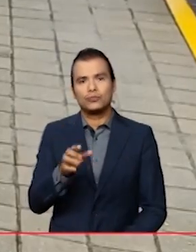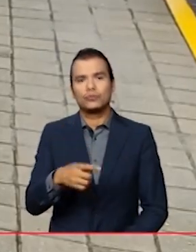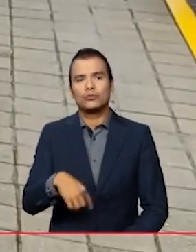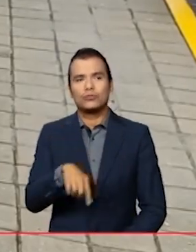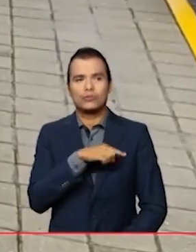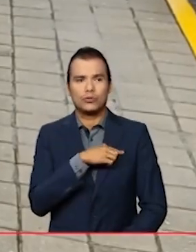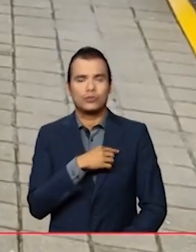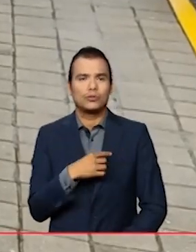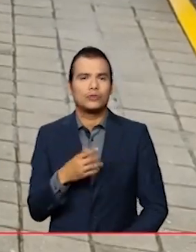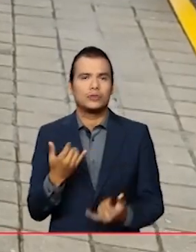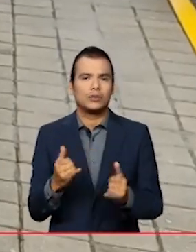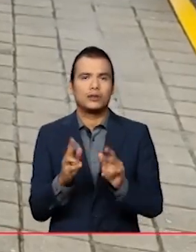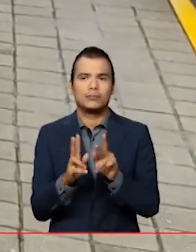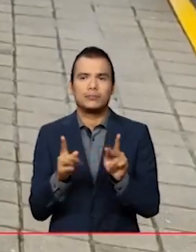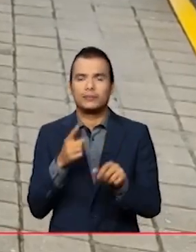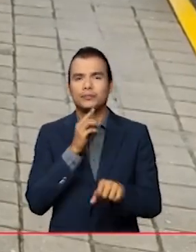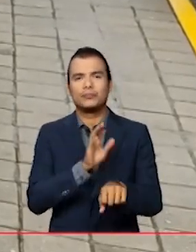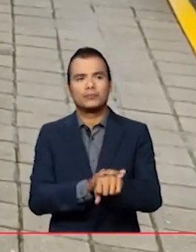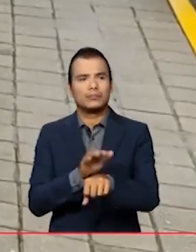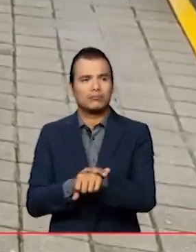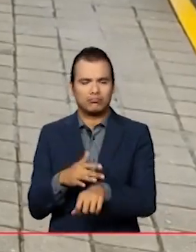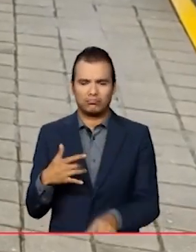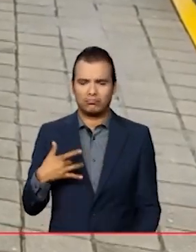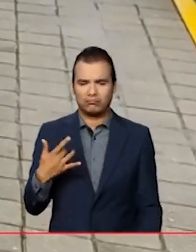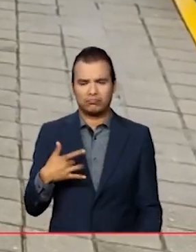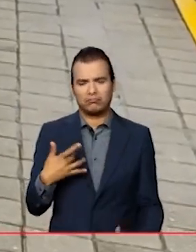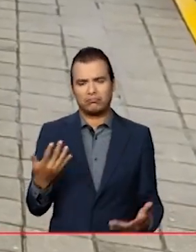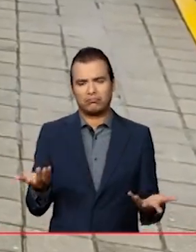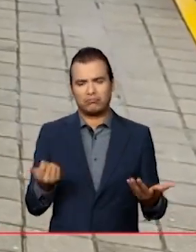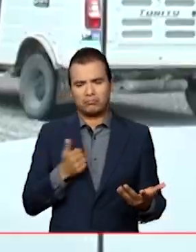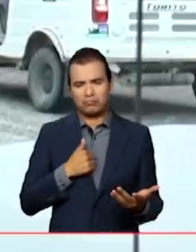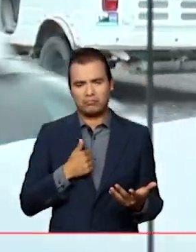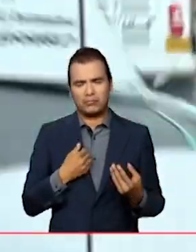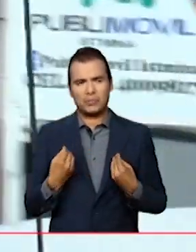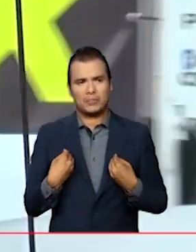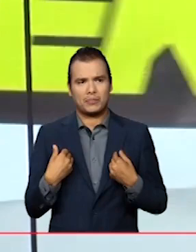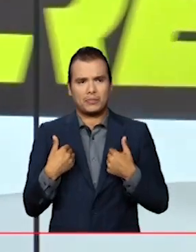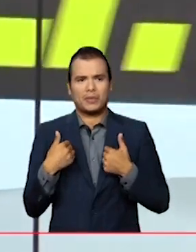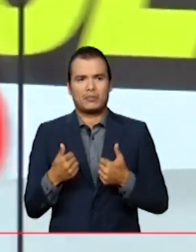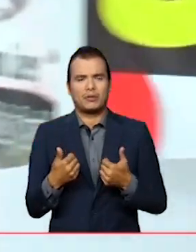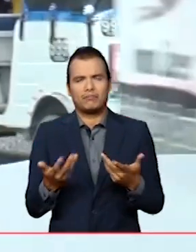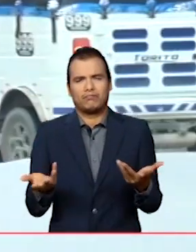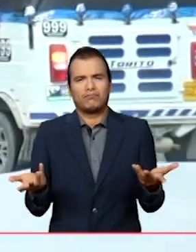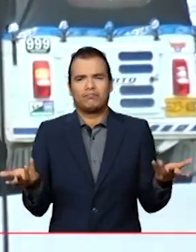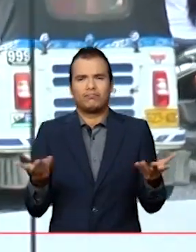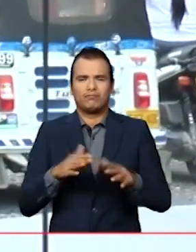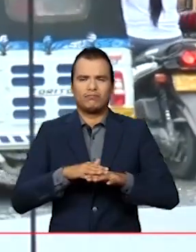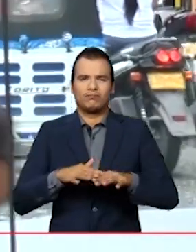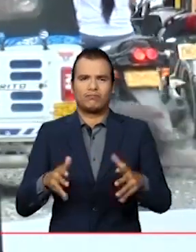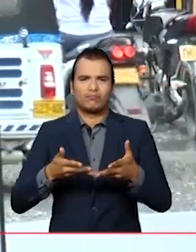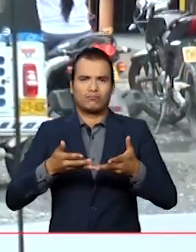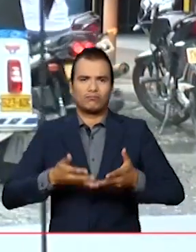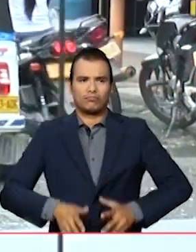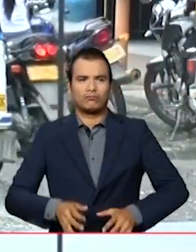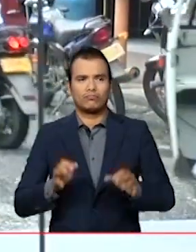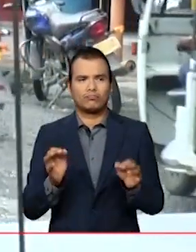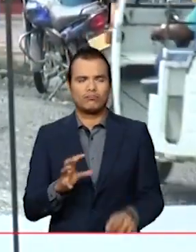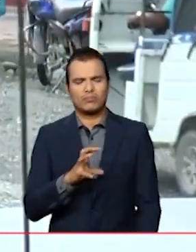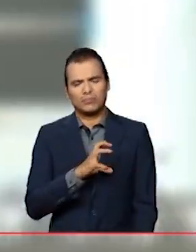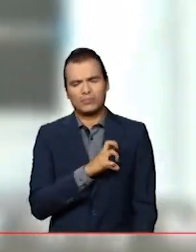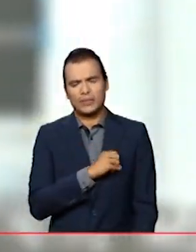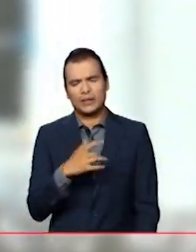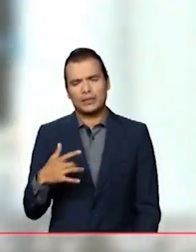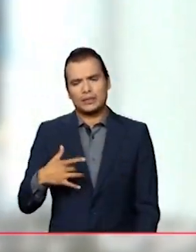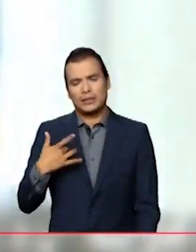acompañamiento, donde las personas dicen que no le ven ya sentido a vivir, que no quieren vivir, que se sienten tristes, que